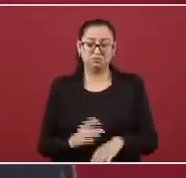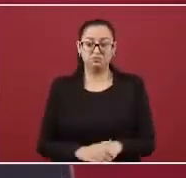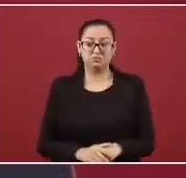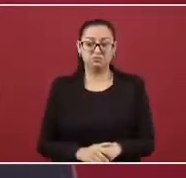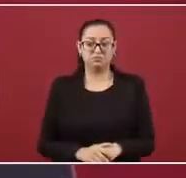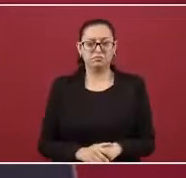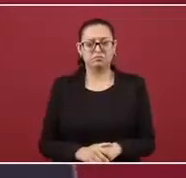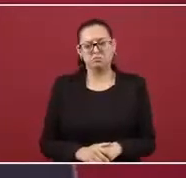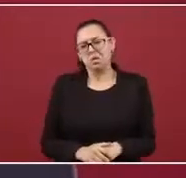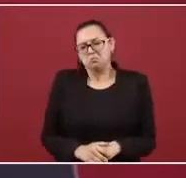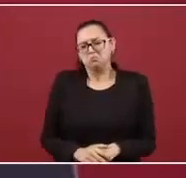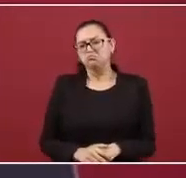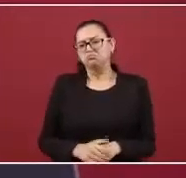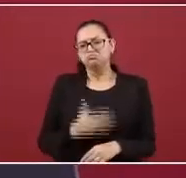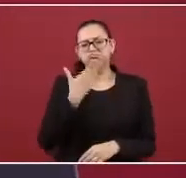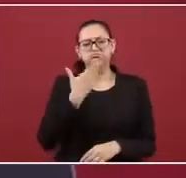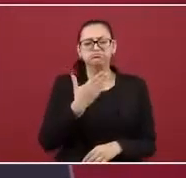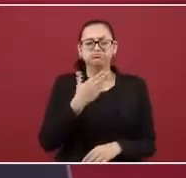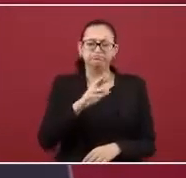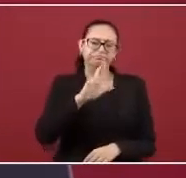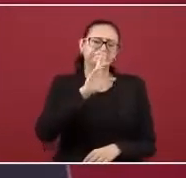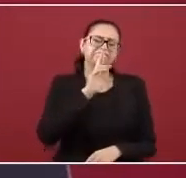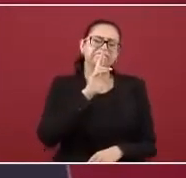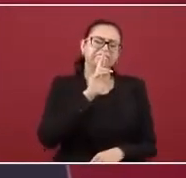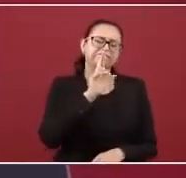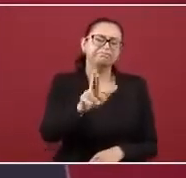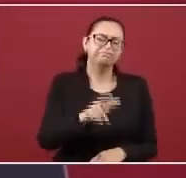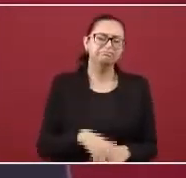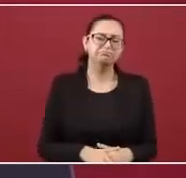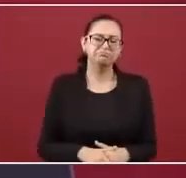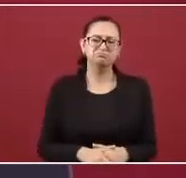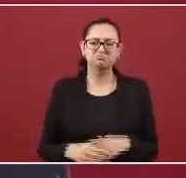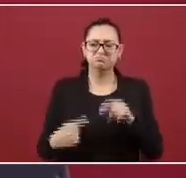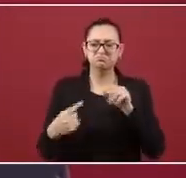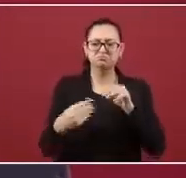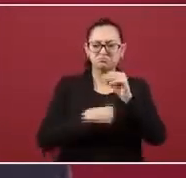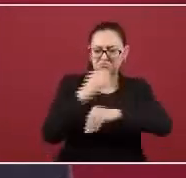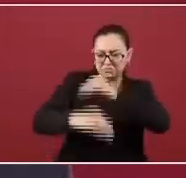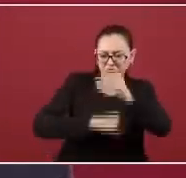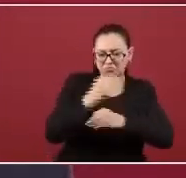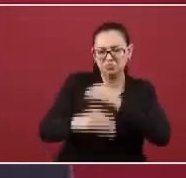no está mal que haya debate